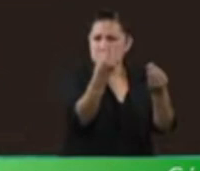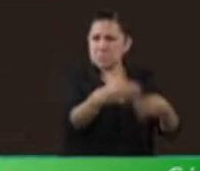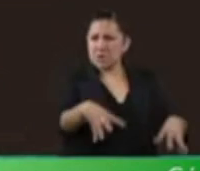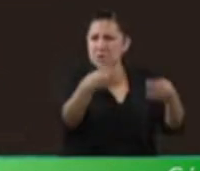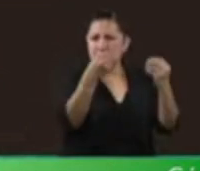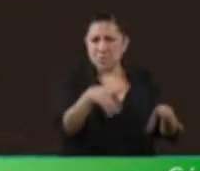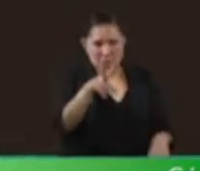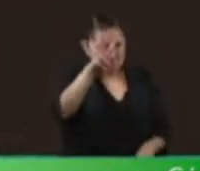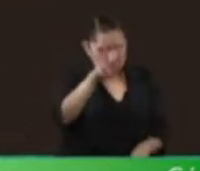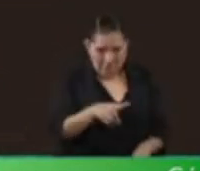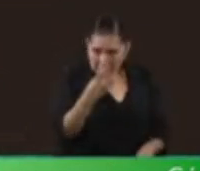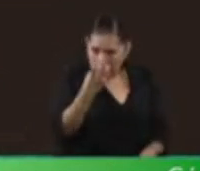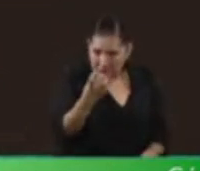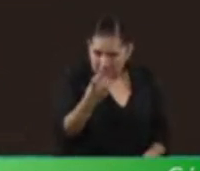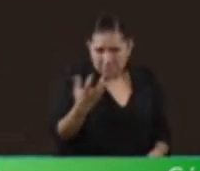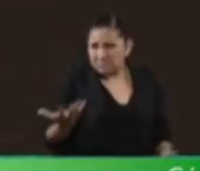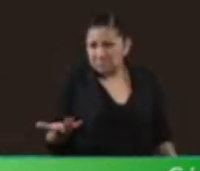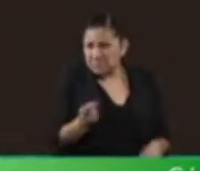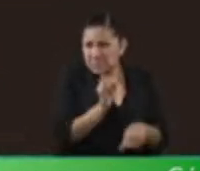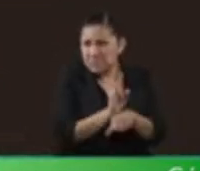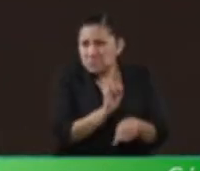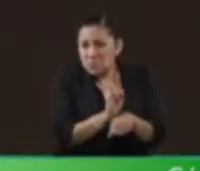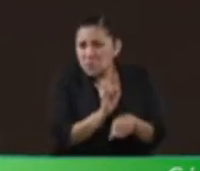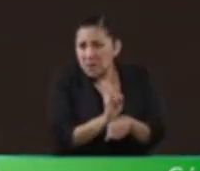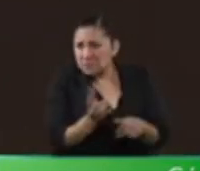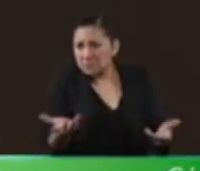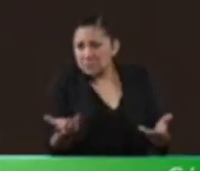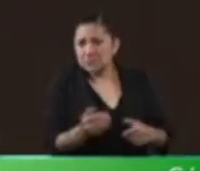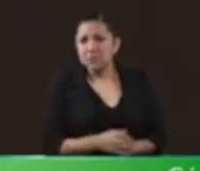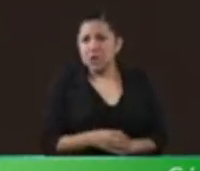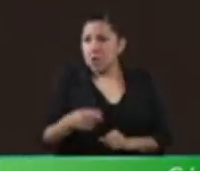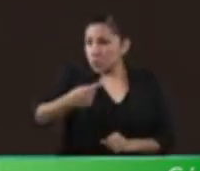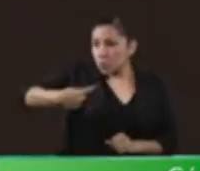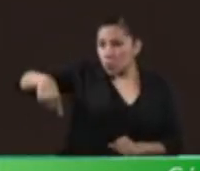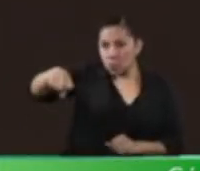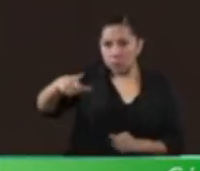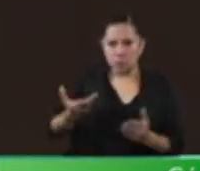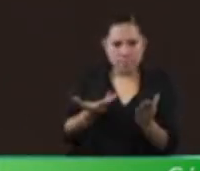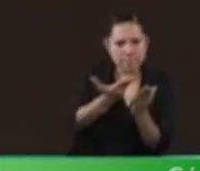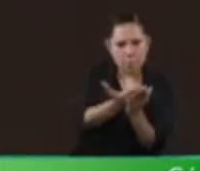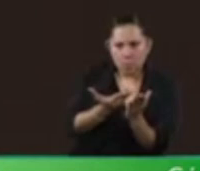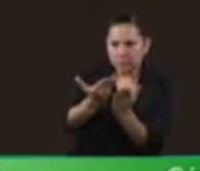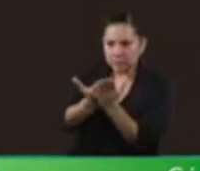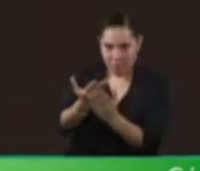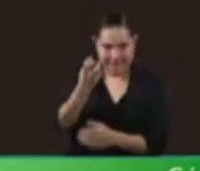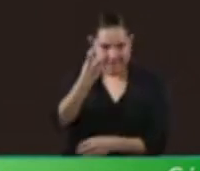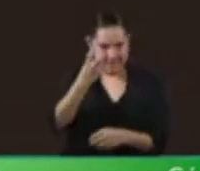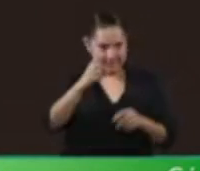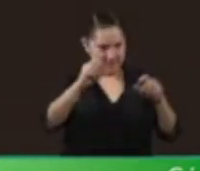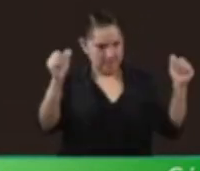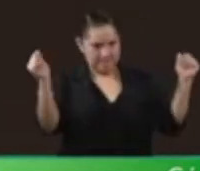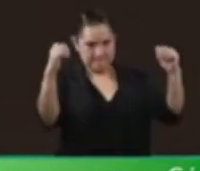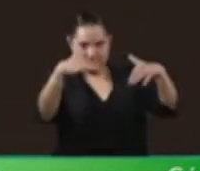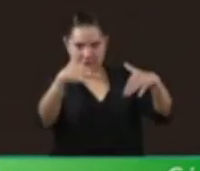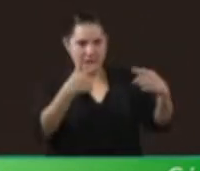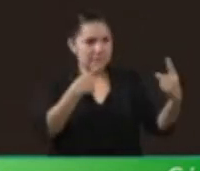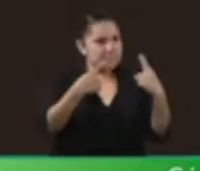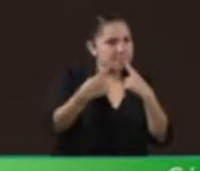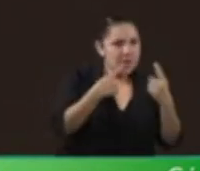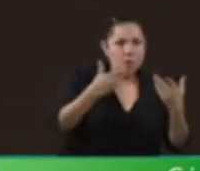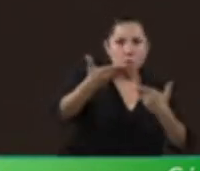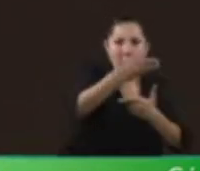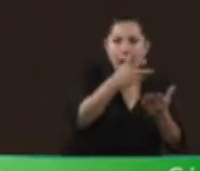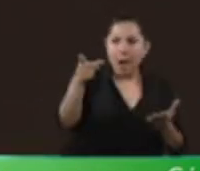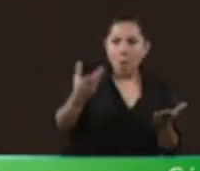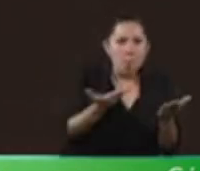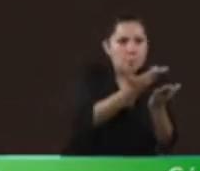simulación. No se va a votar ni una de las propuestas que entraron a esos diálogos de la simulación.